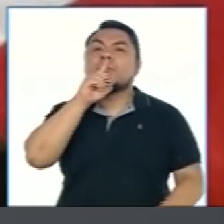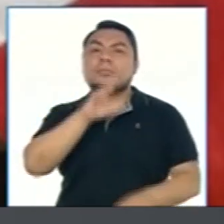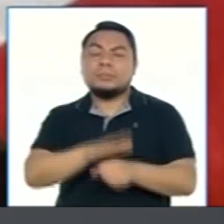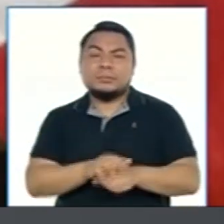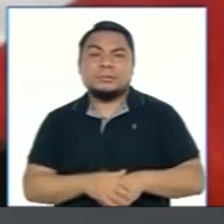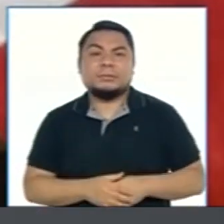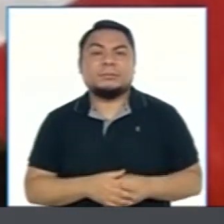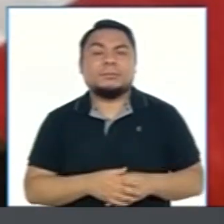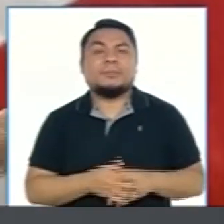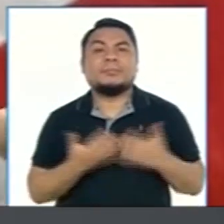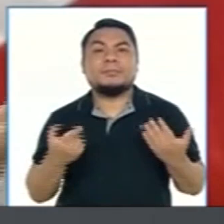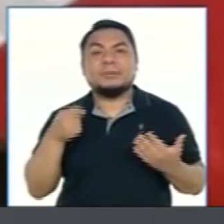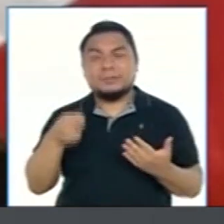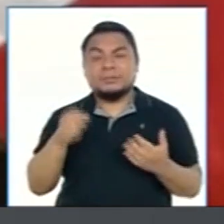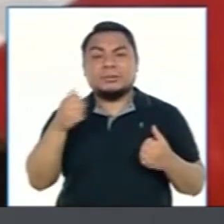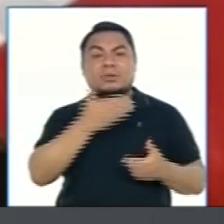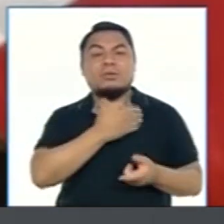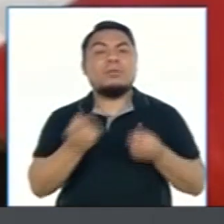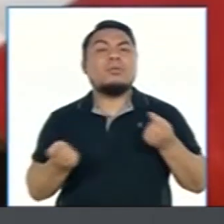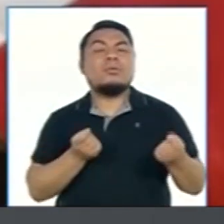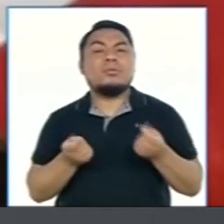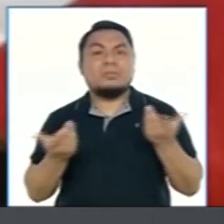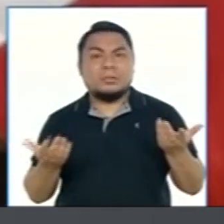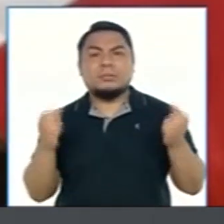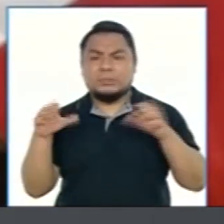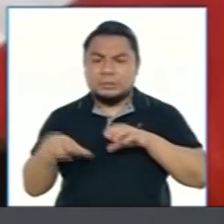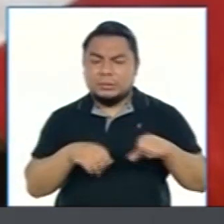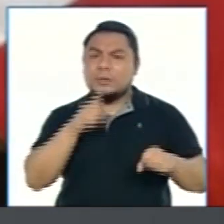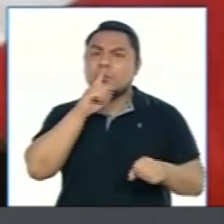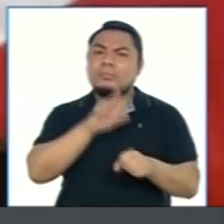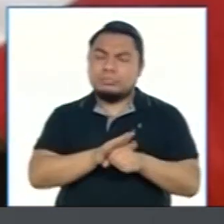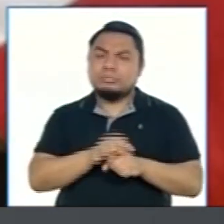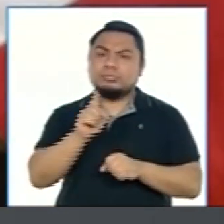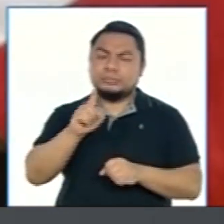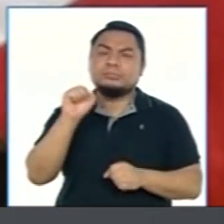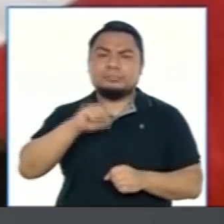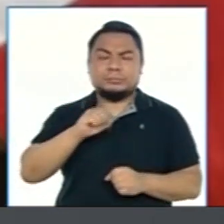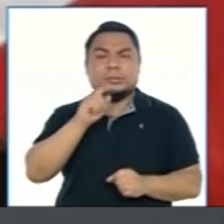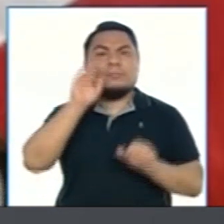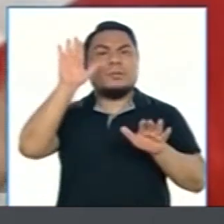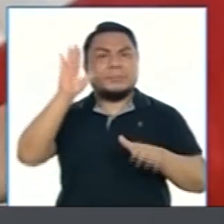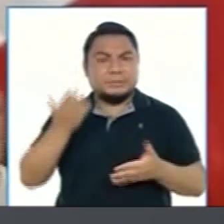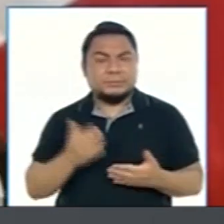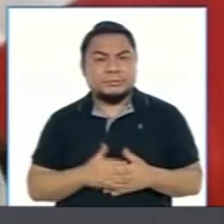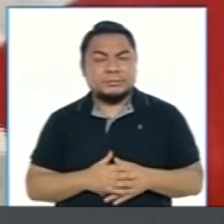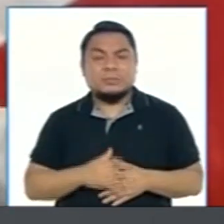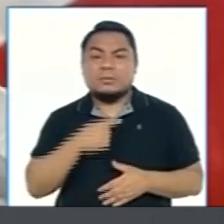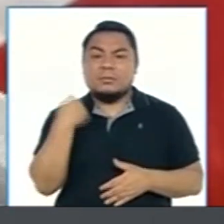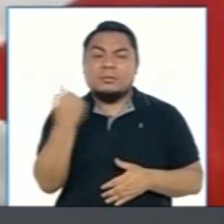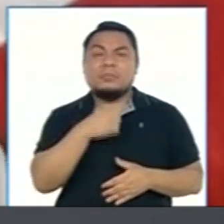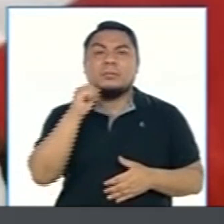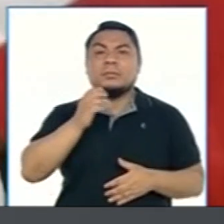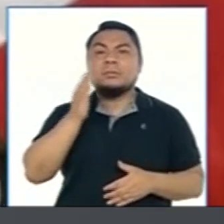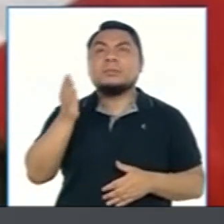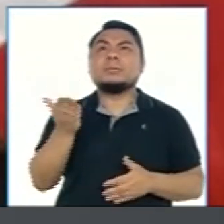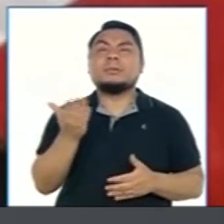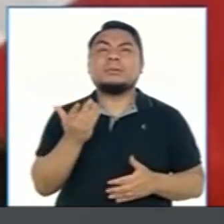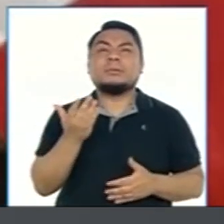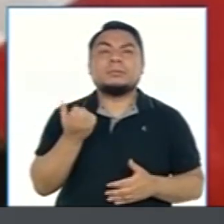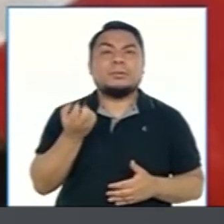compromiso. Y este es un gobierno que cumple con su palabra. Hemos sido desde el